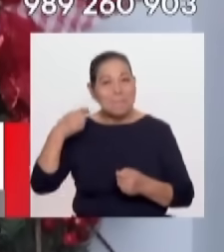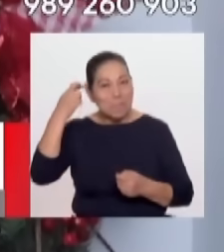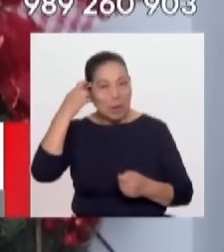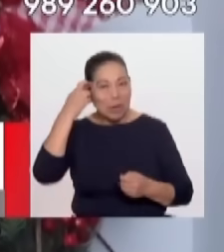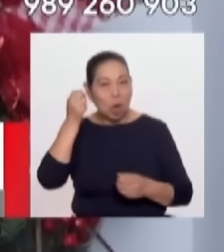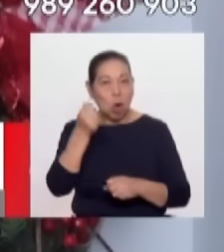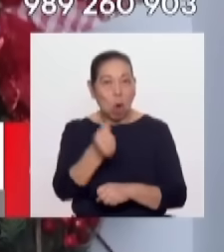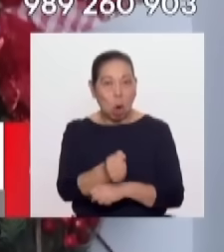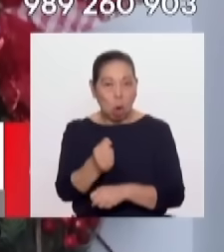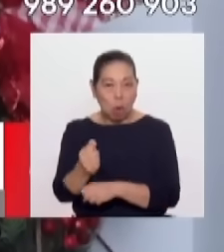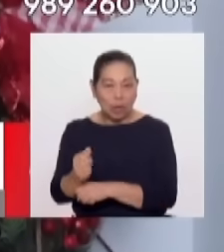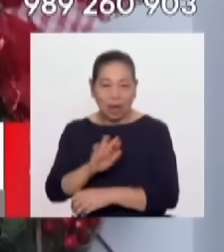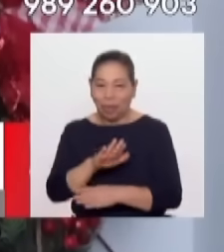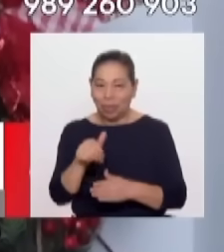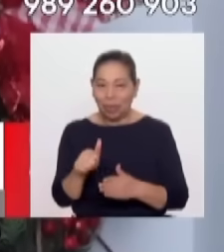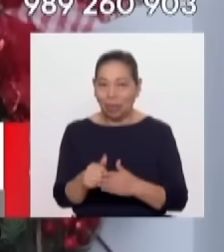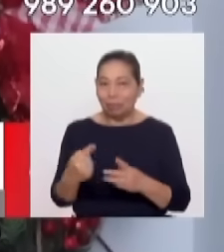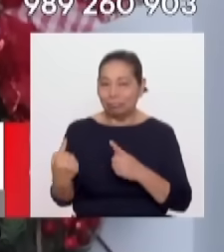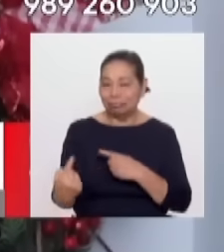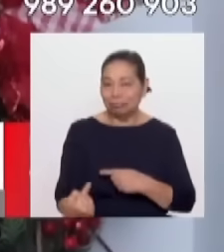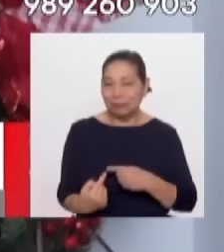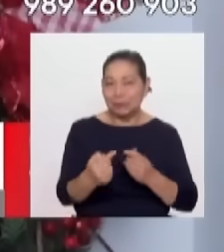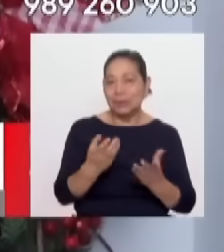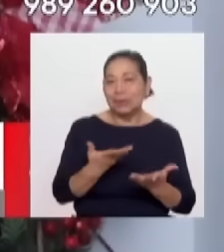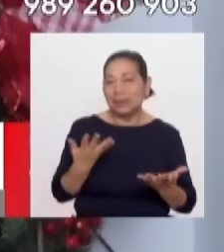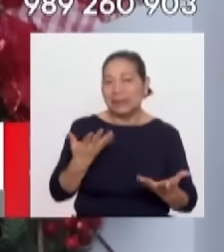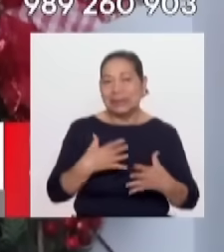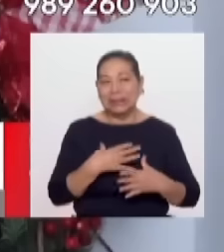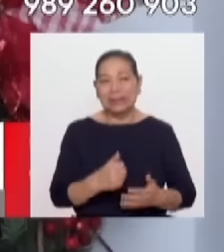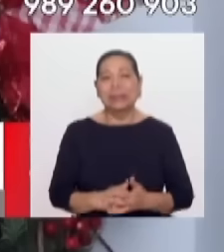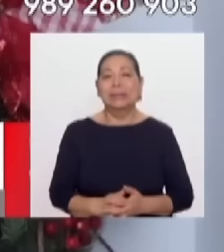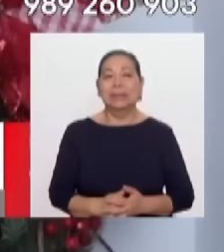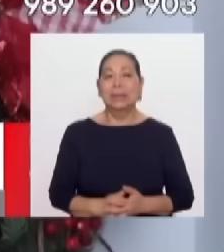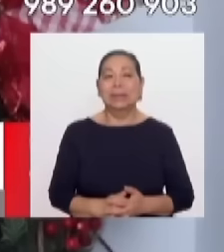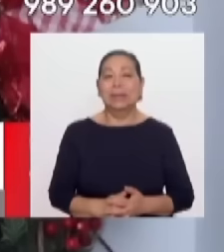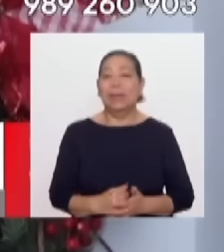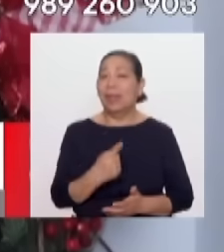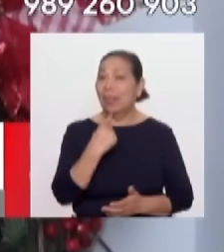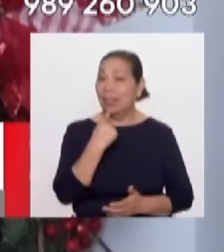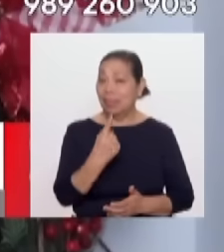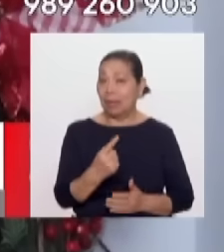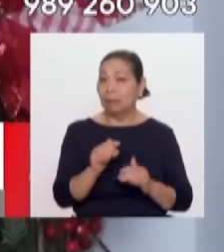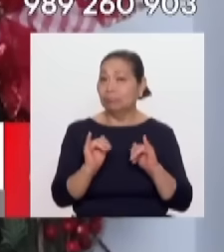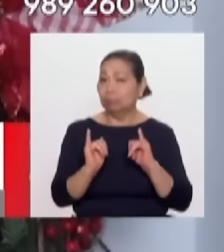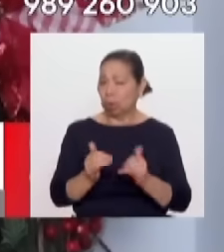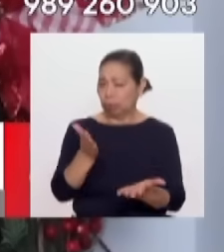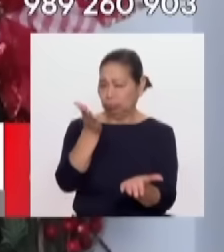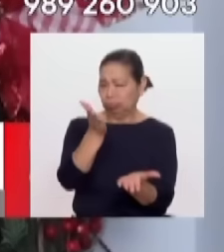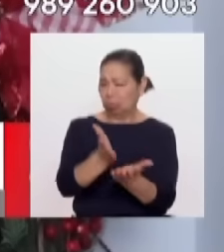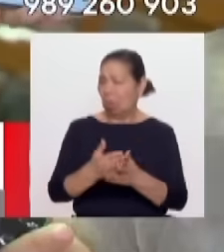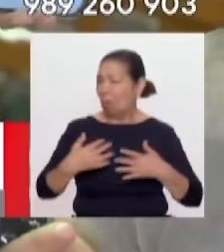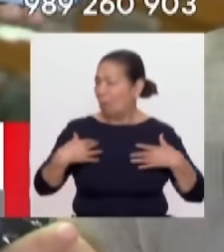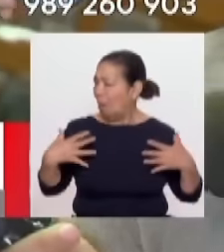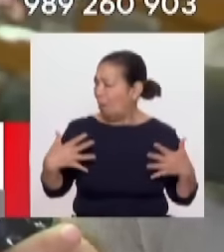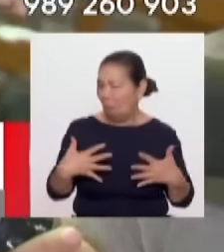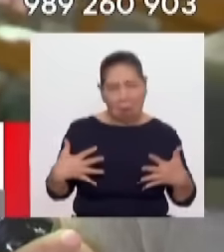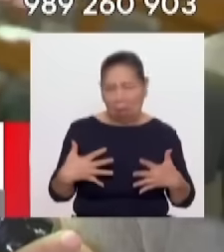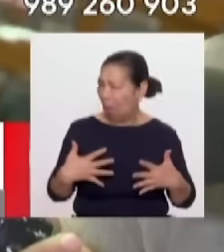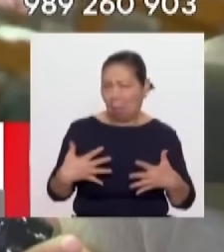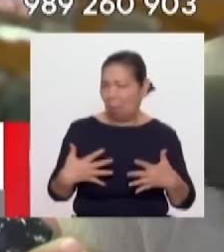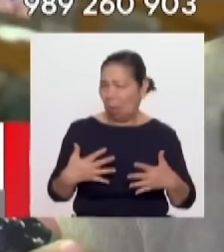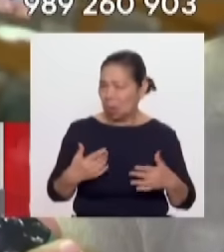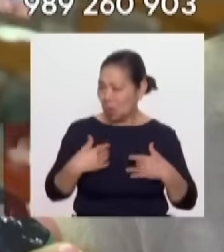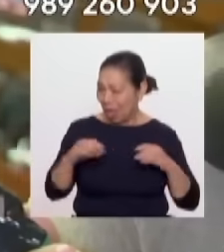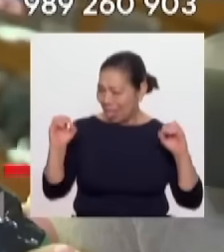políticas contra todos los que enfrentamos sus oscuros intereses. Indicó que permanecerá firme y sin miedo, asegura no